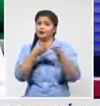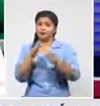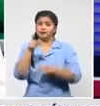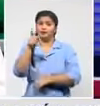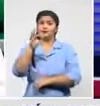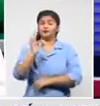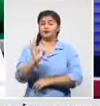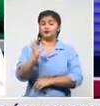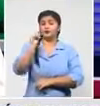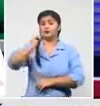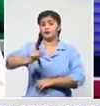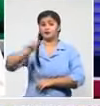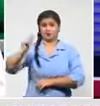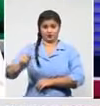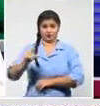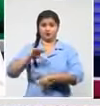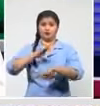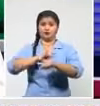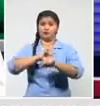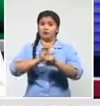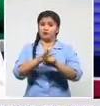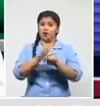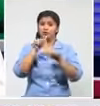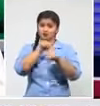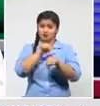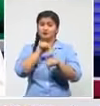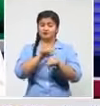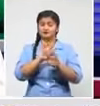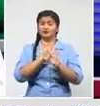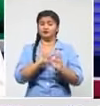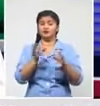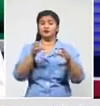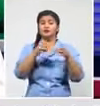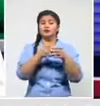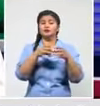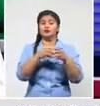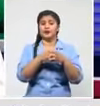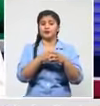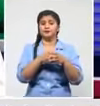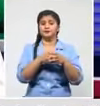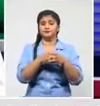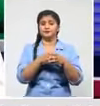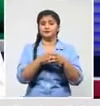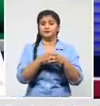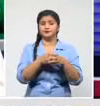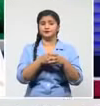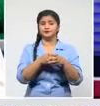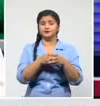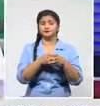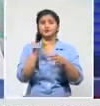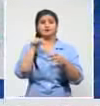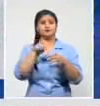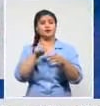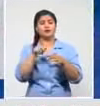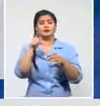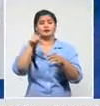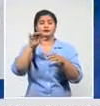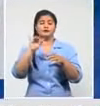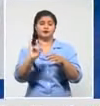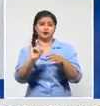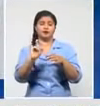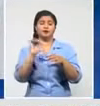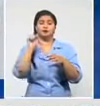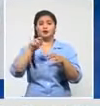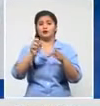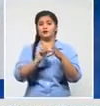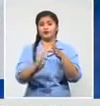pacientes con COVID-19 que pertenecen 16 a la